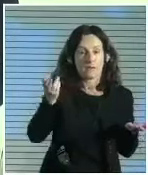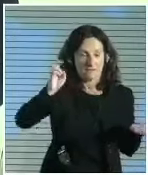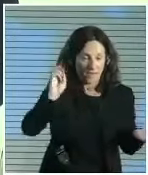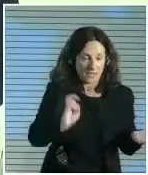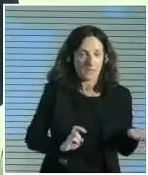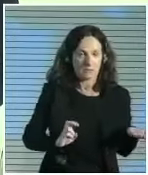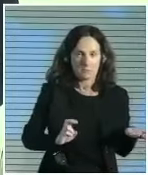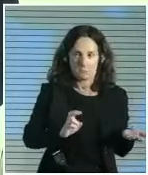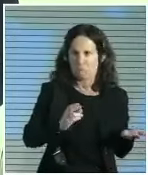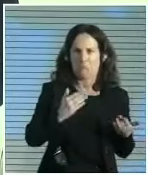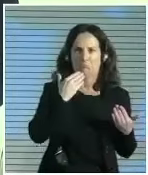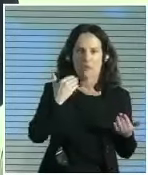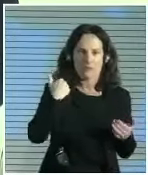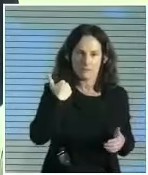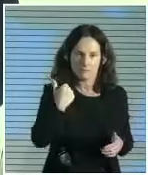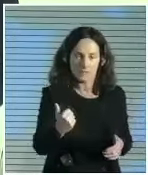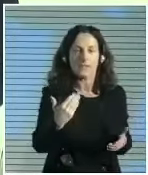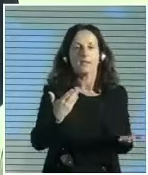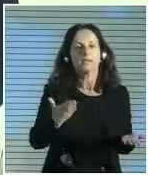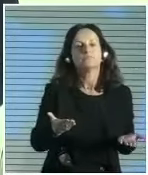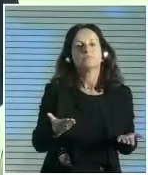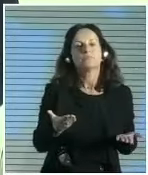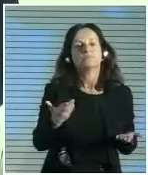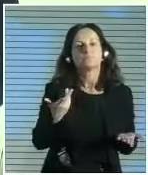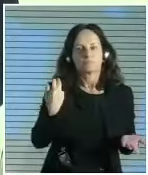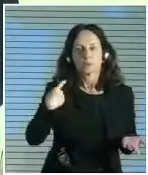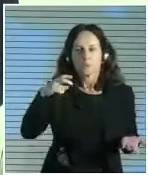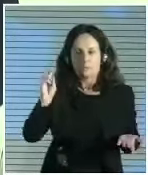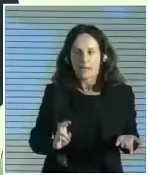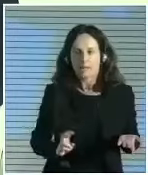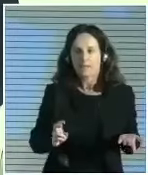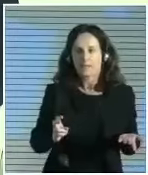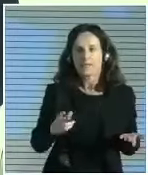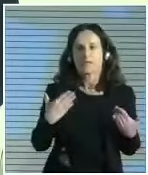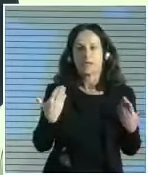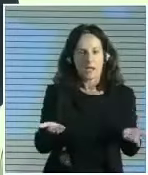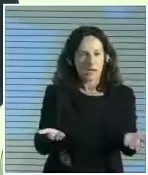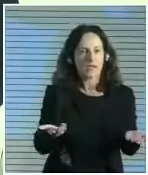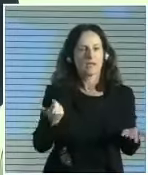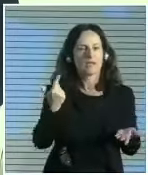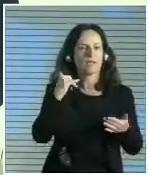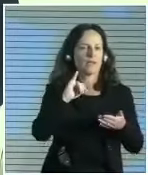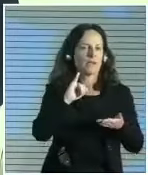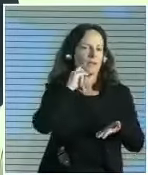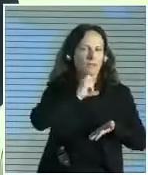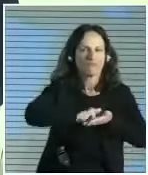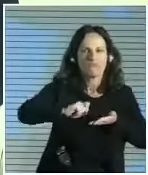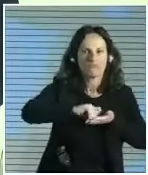mi Moleskine llena de notas y de cosas que realmente son sorprendentes, que trato de enlazar, etcétera,